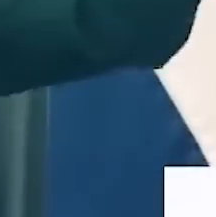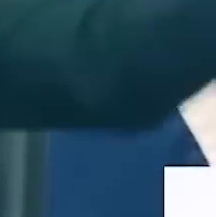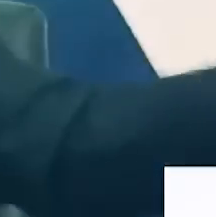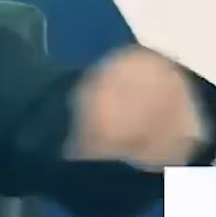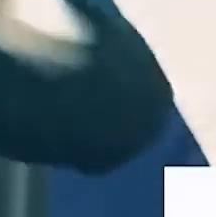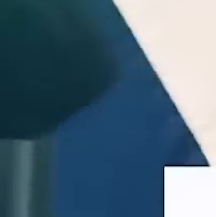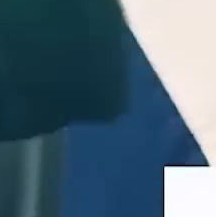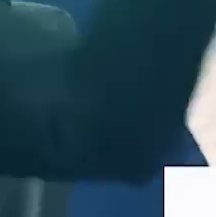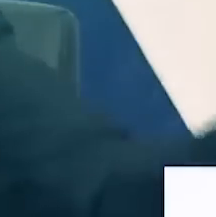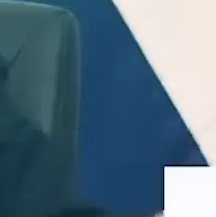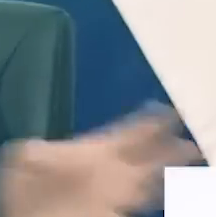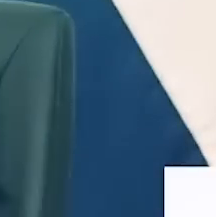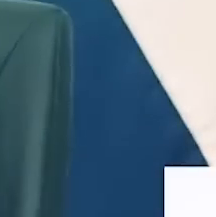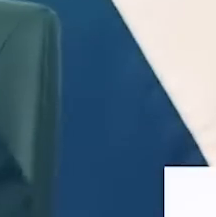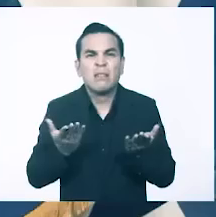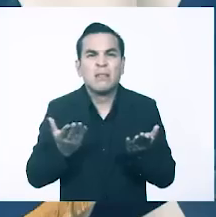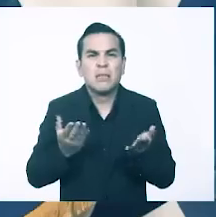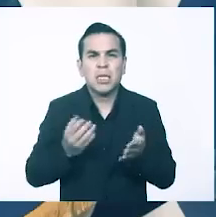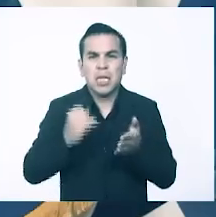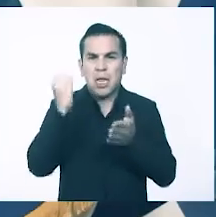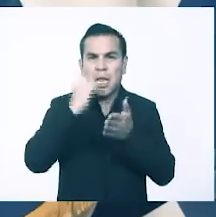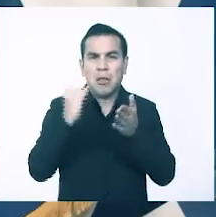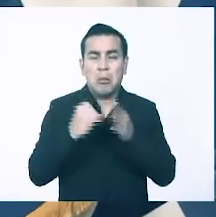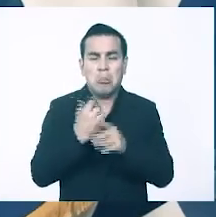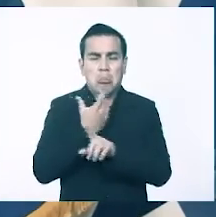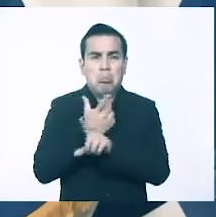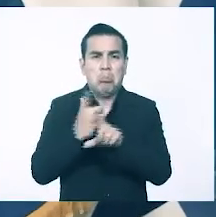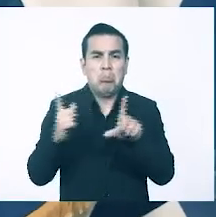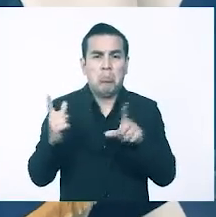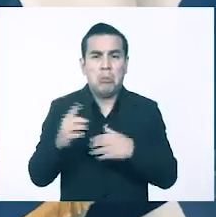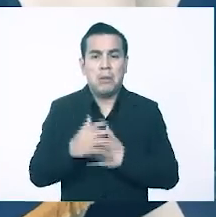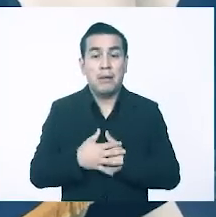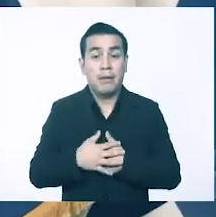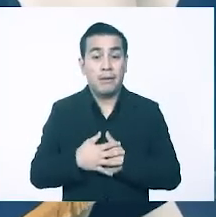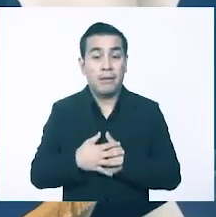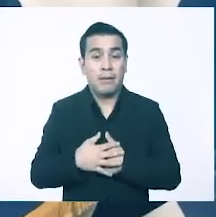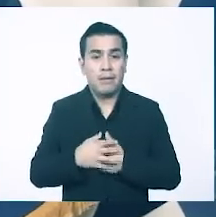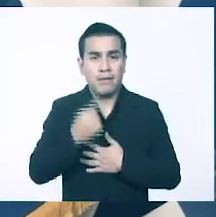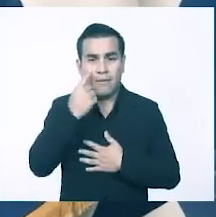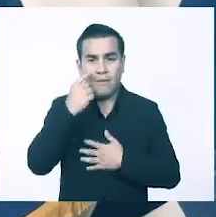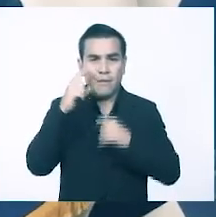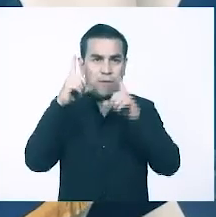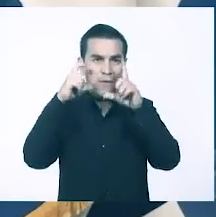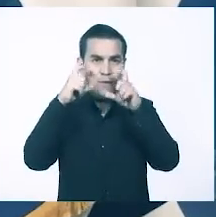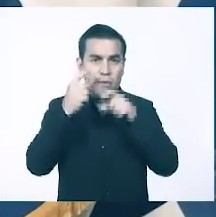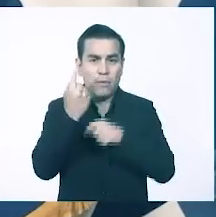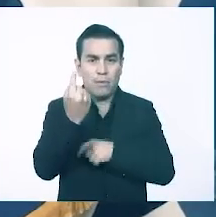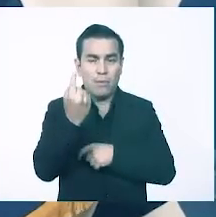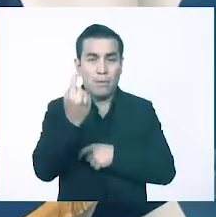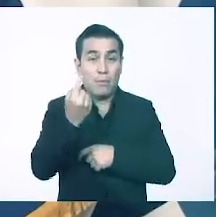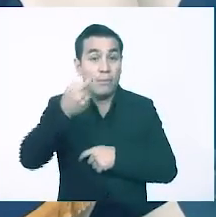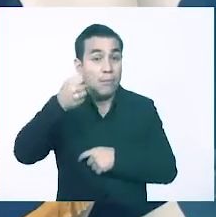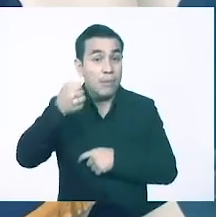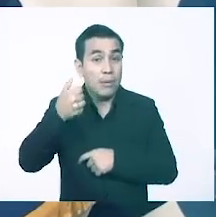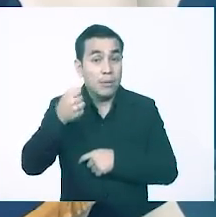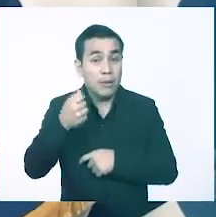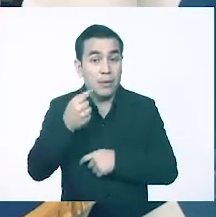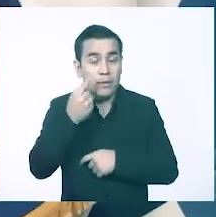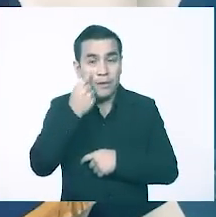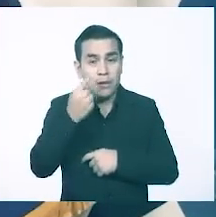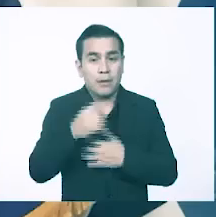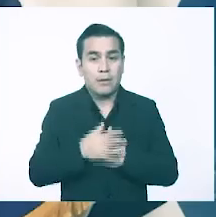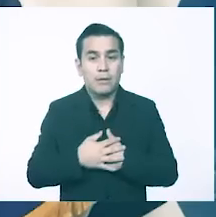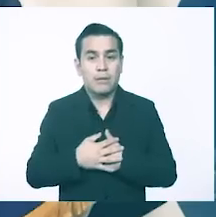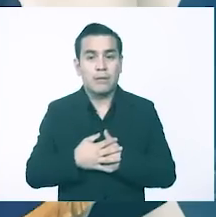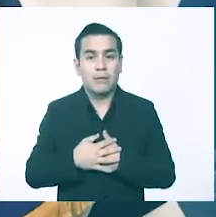quieran. Ahí ponen insultos, me dibujan en caricaturas. Y yo ahí lo dejo, que yo les digo todavía. Todavía veo la foto y vi un policía. ¿Y qué fue lo que